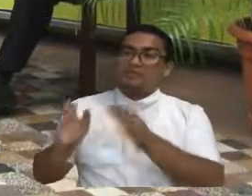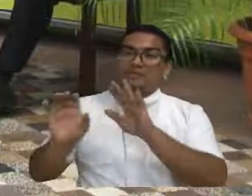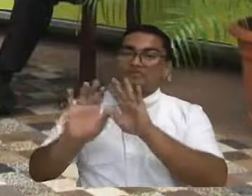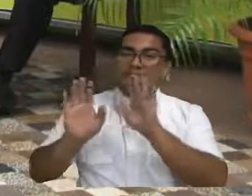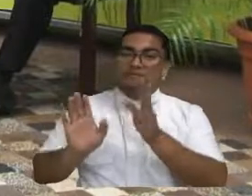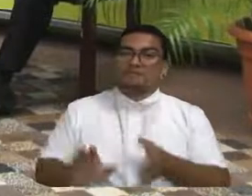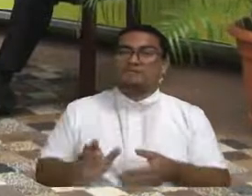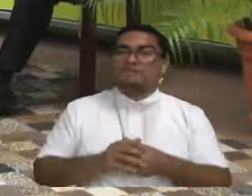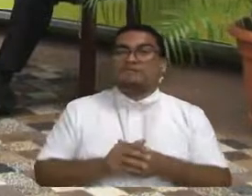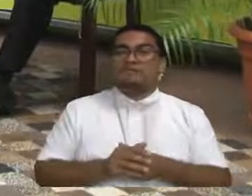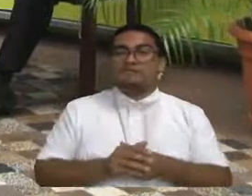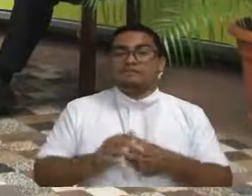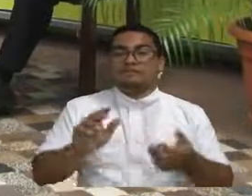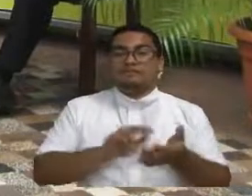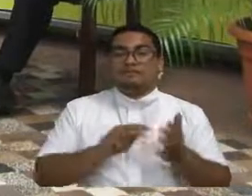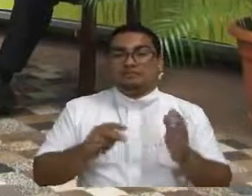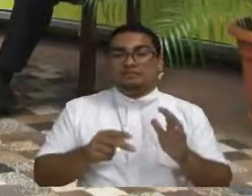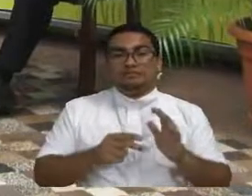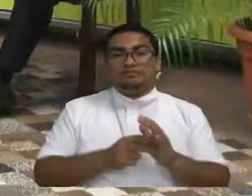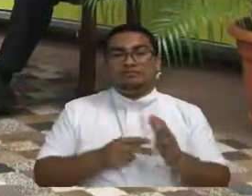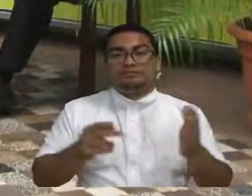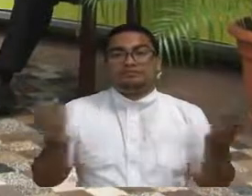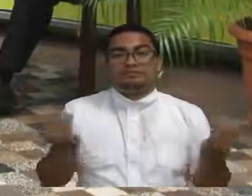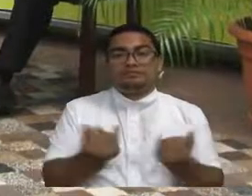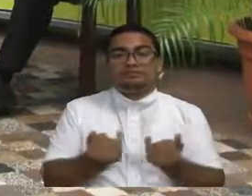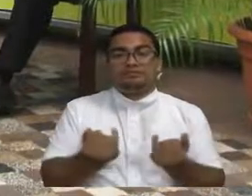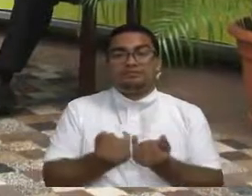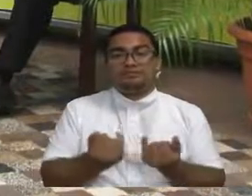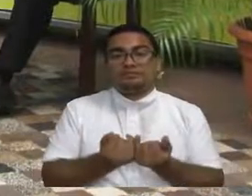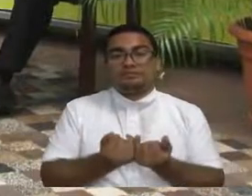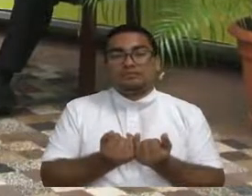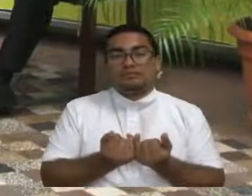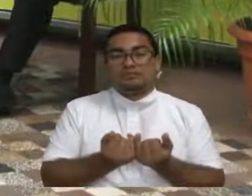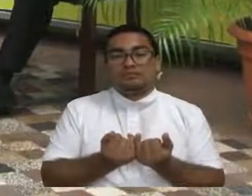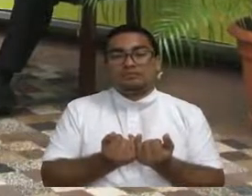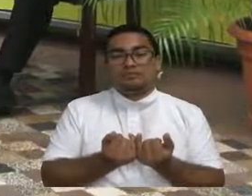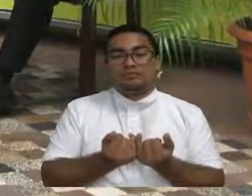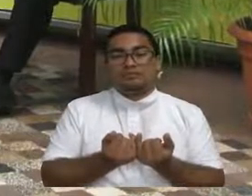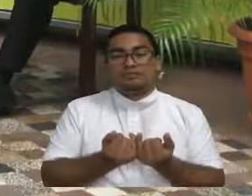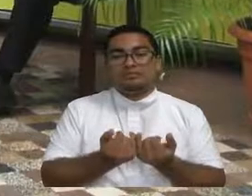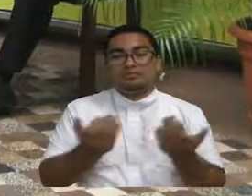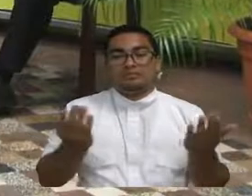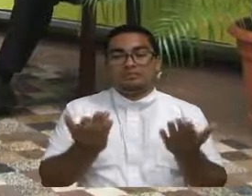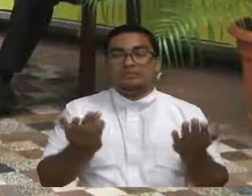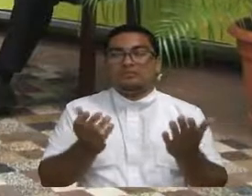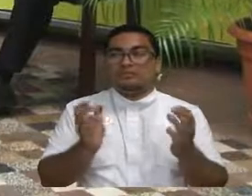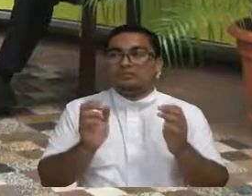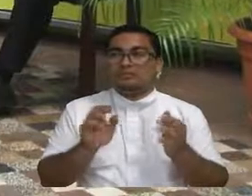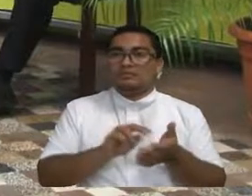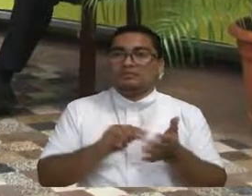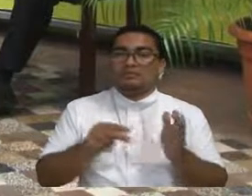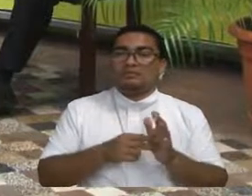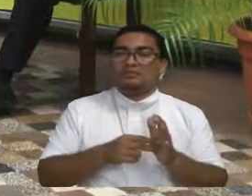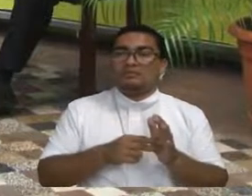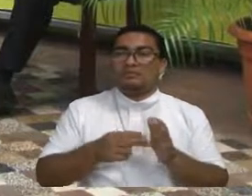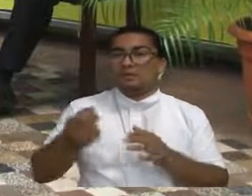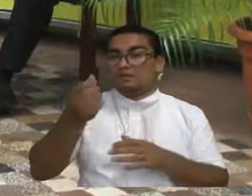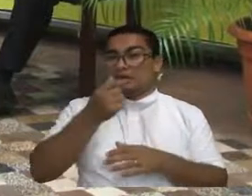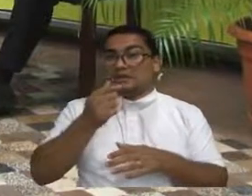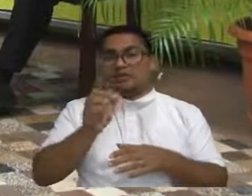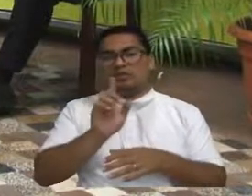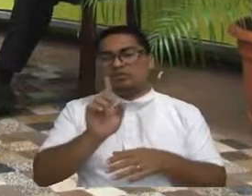las alternativas eficaces, ¿verdad? Que está... Una alternativa, aparte de la terapia farmacológica, claro